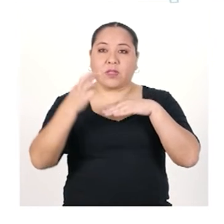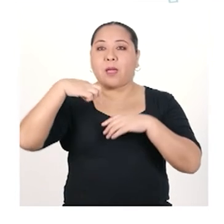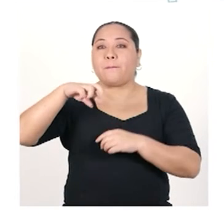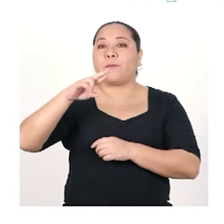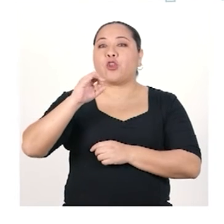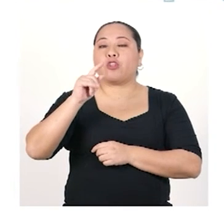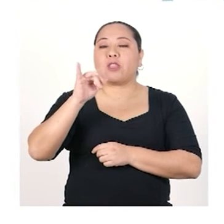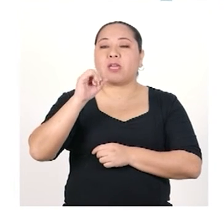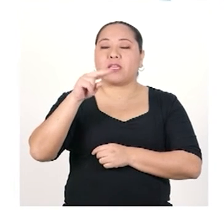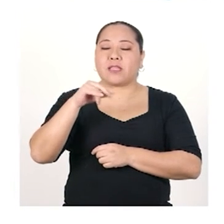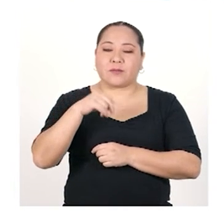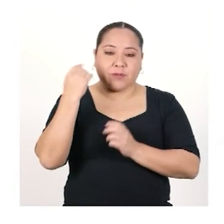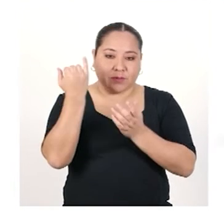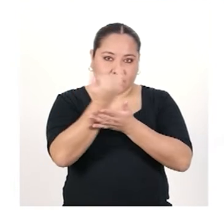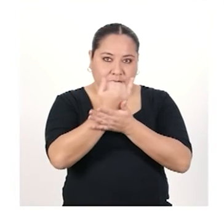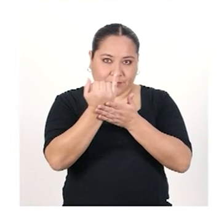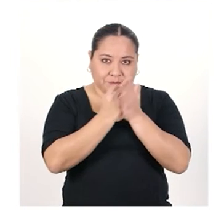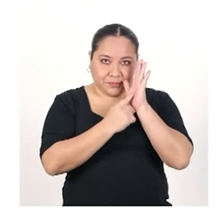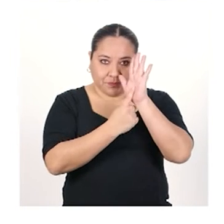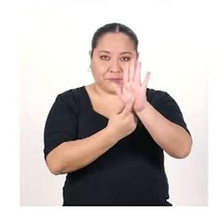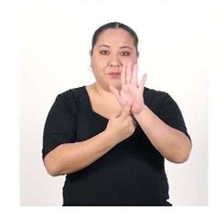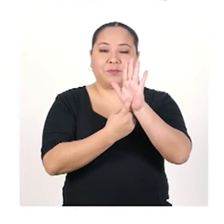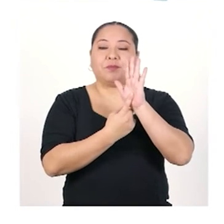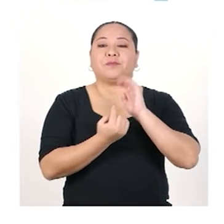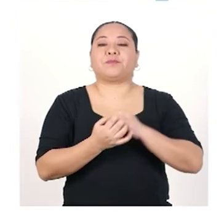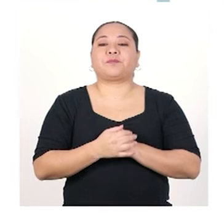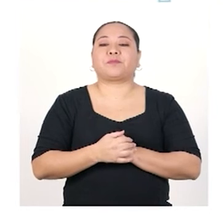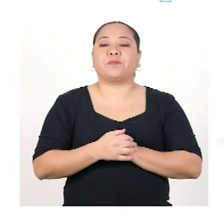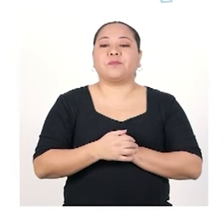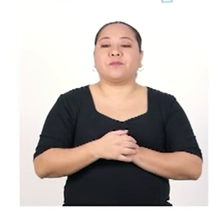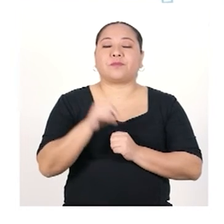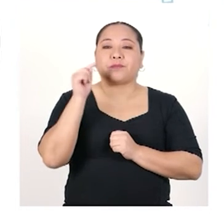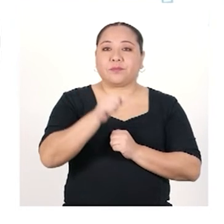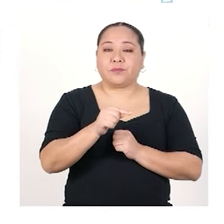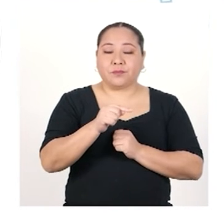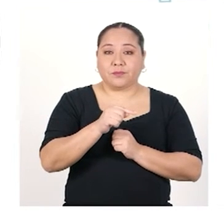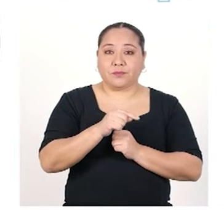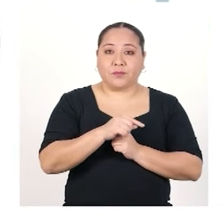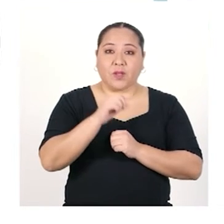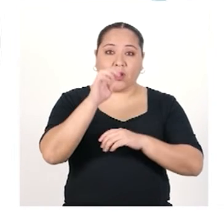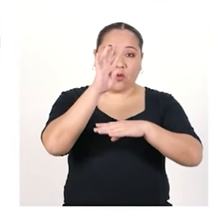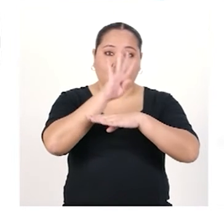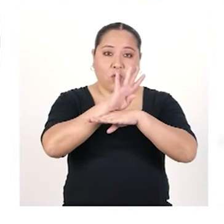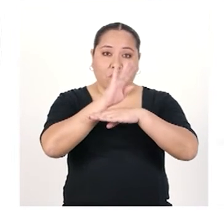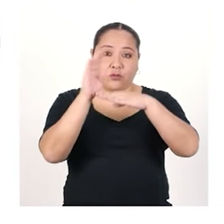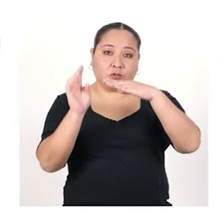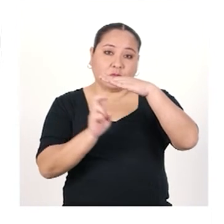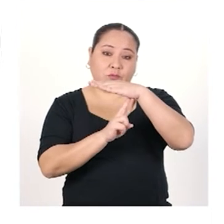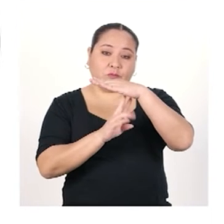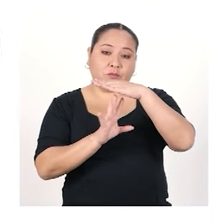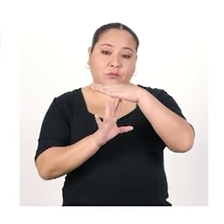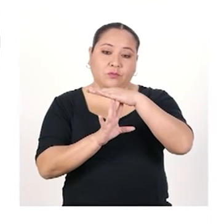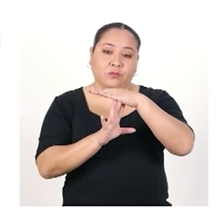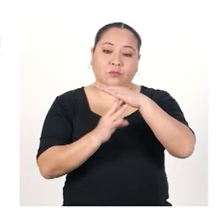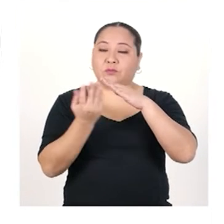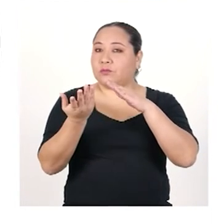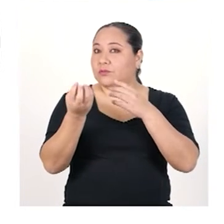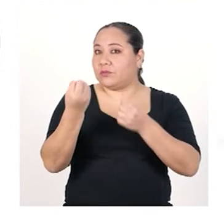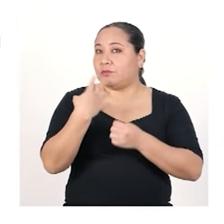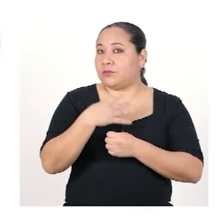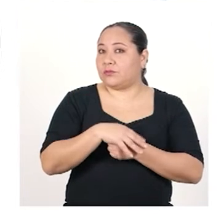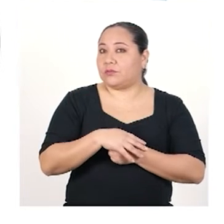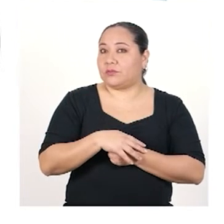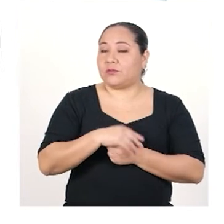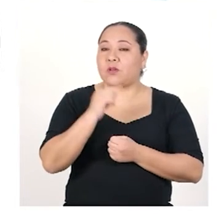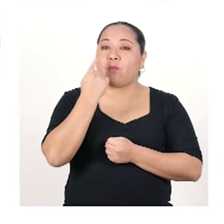4/25 de proteína. Vamos a representarlo gráficamente. La fracción 4 sobre 25